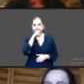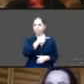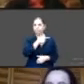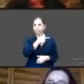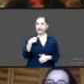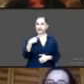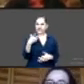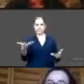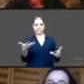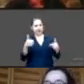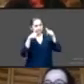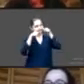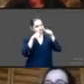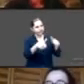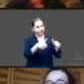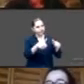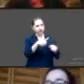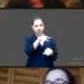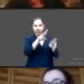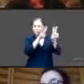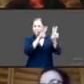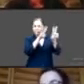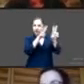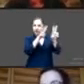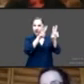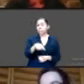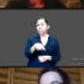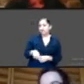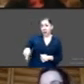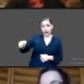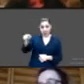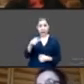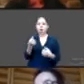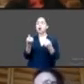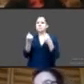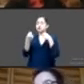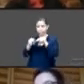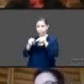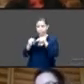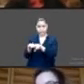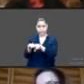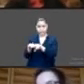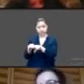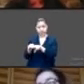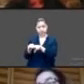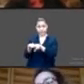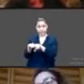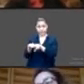están iniciando esta vida sexual, pero cuatro años antes y ahora casi tres años después,